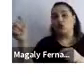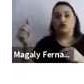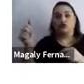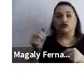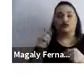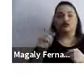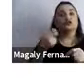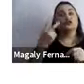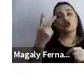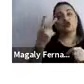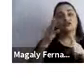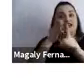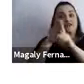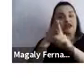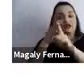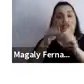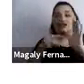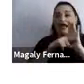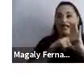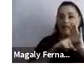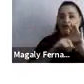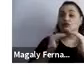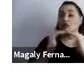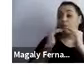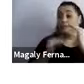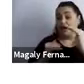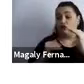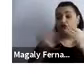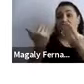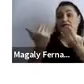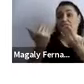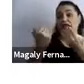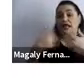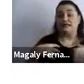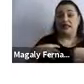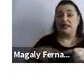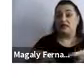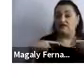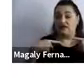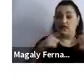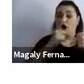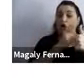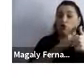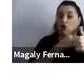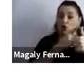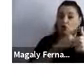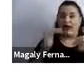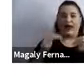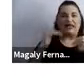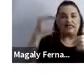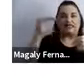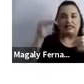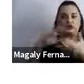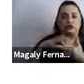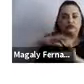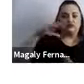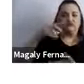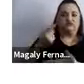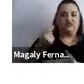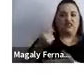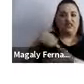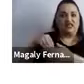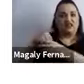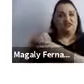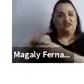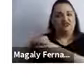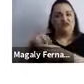efectos negativos. Resta la esperanza de vida dos efectos negativos. Uno, el exceso de acumulación de recursos, que tiene